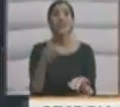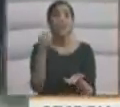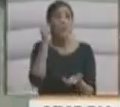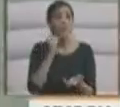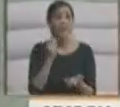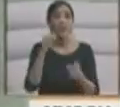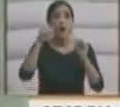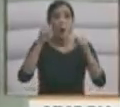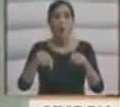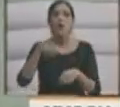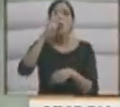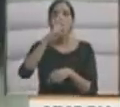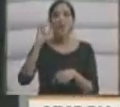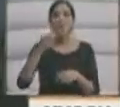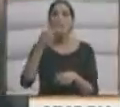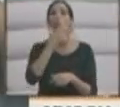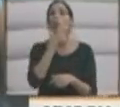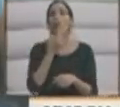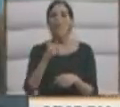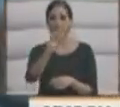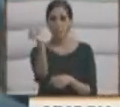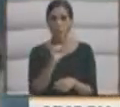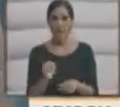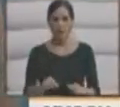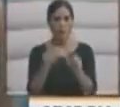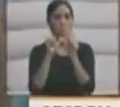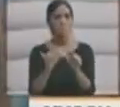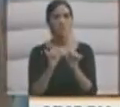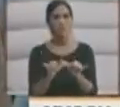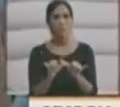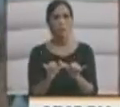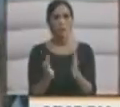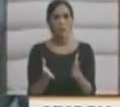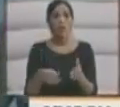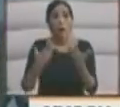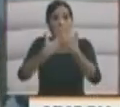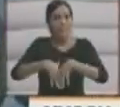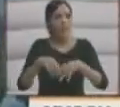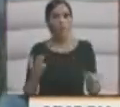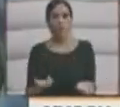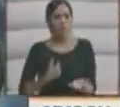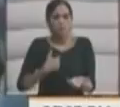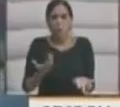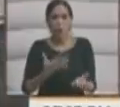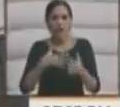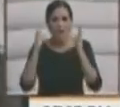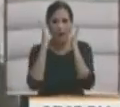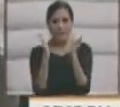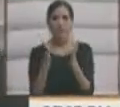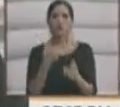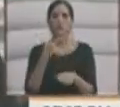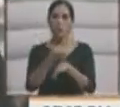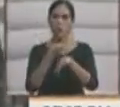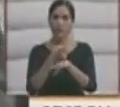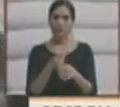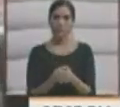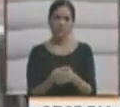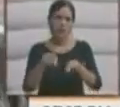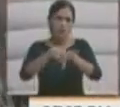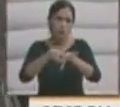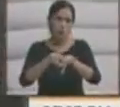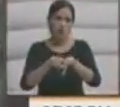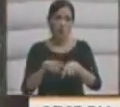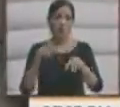400 bolívares soberanos, o sea que vamos a seguir en lo mismo siempre y cuando los empresarios no acaten a lo que dice el gobierno. ¿Estaban esas cholitas? En 7 mil la